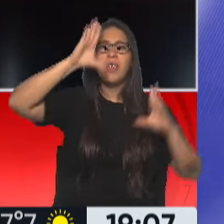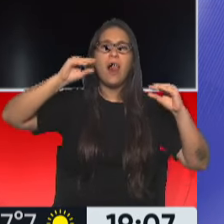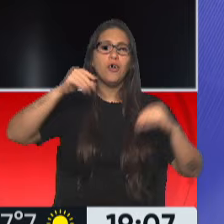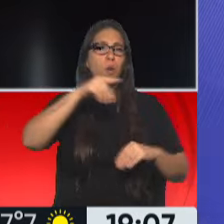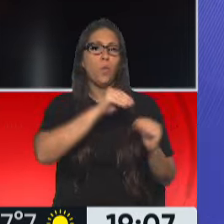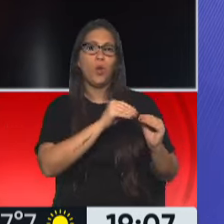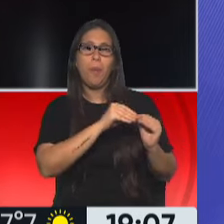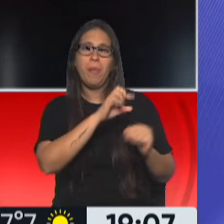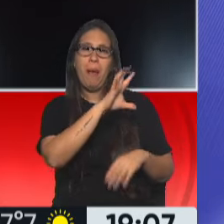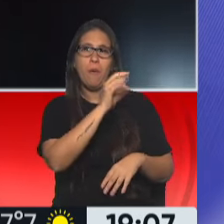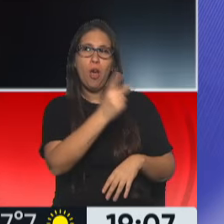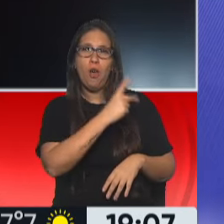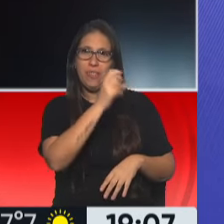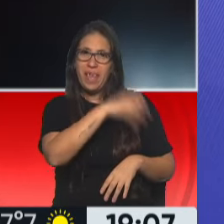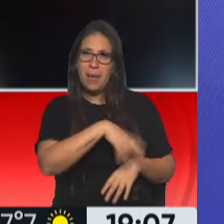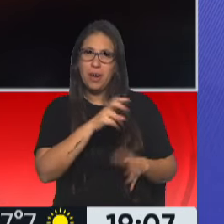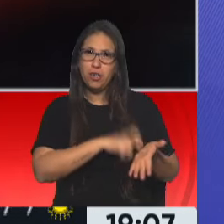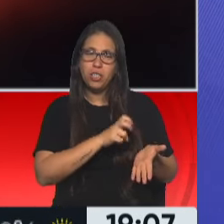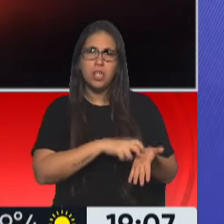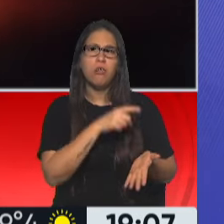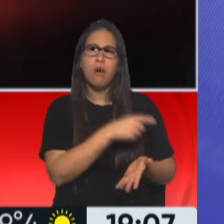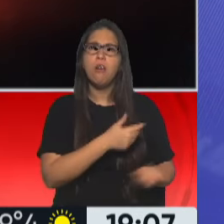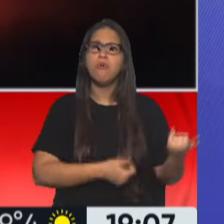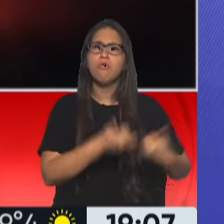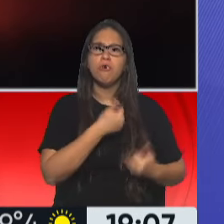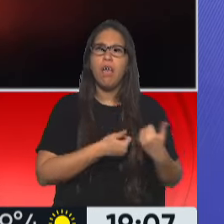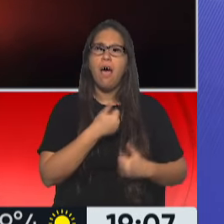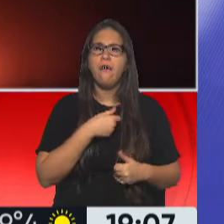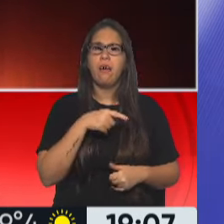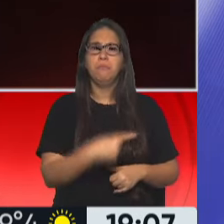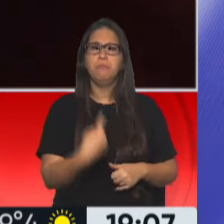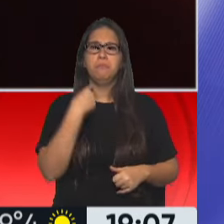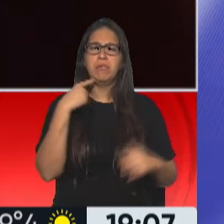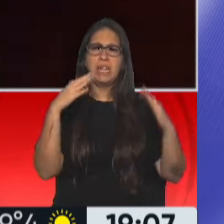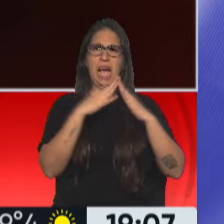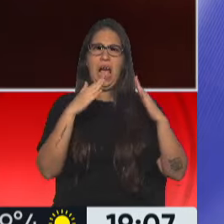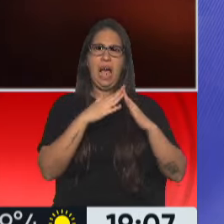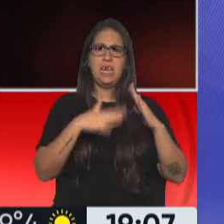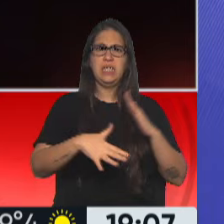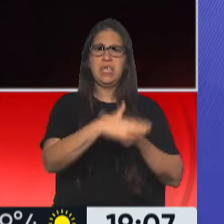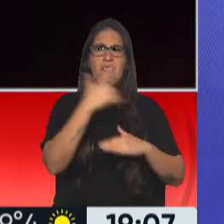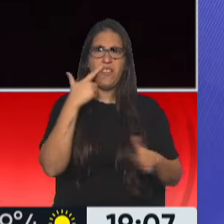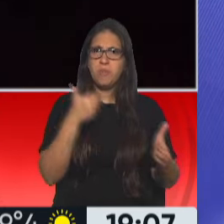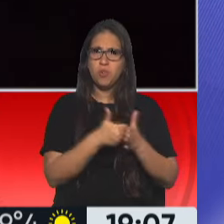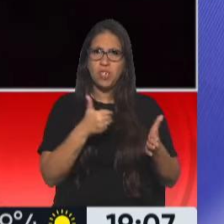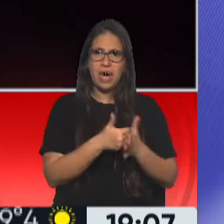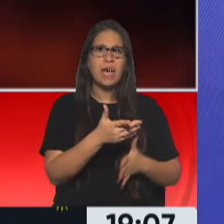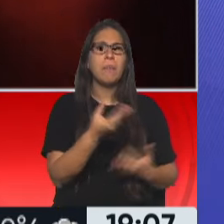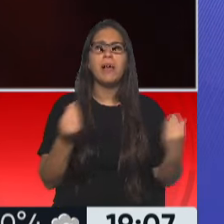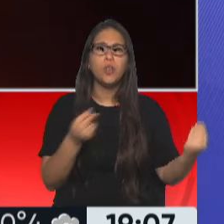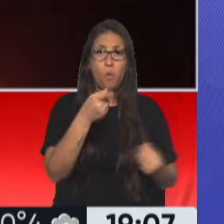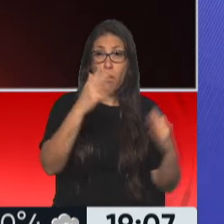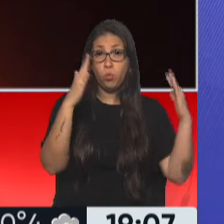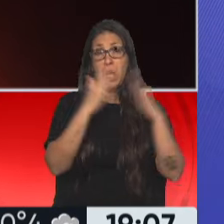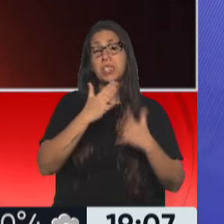nuestro compañero que está aquí, que nos contaba lo que padeció en su casa, Sí, claro, ¿no? porque vive Pablo, muy cerca. Claro, a sí, ver, yo estoy- estabas en tu